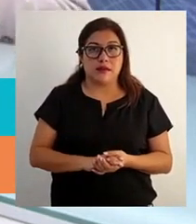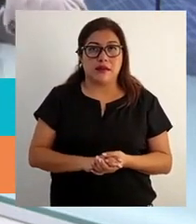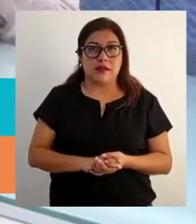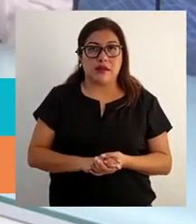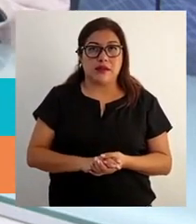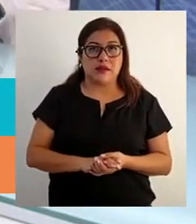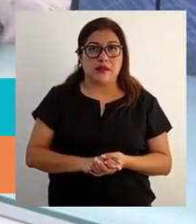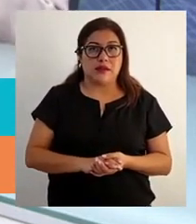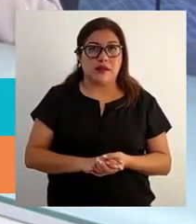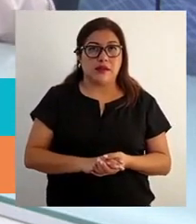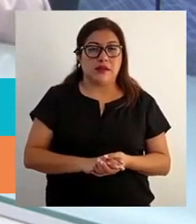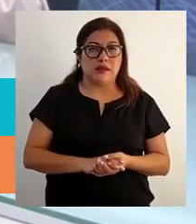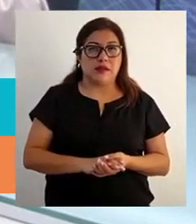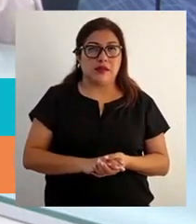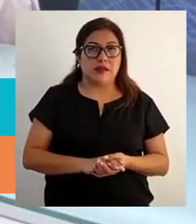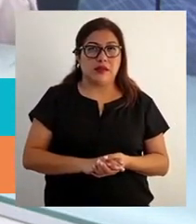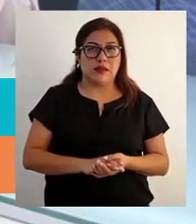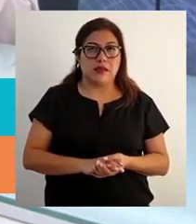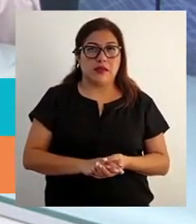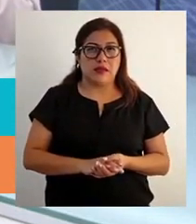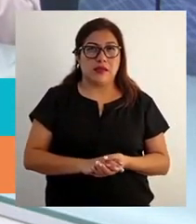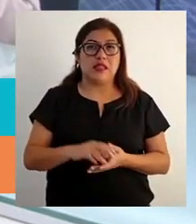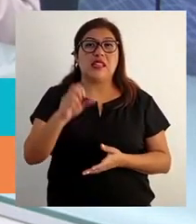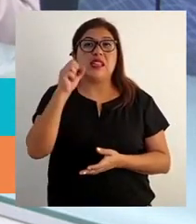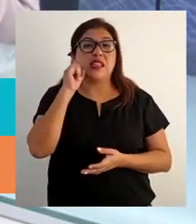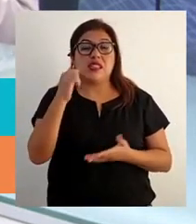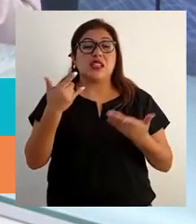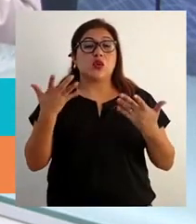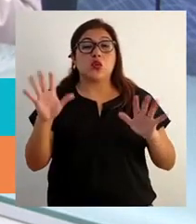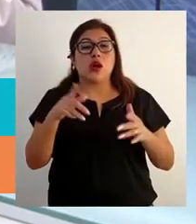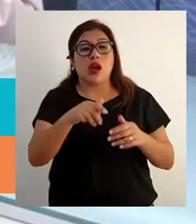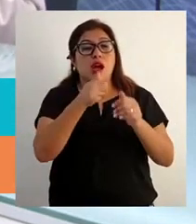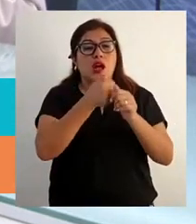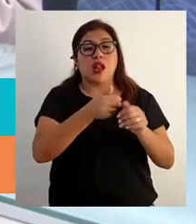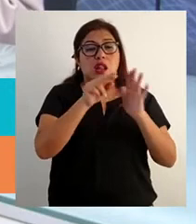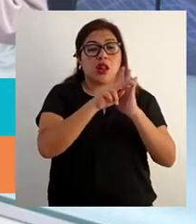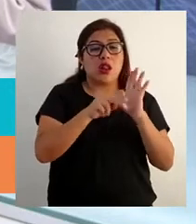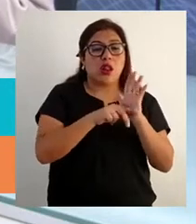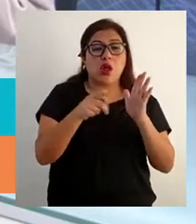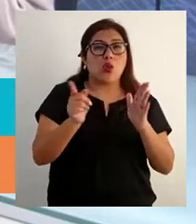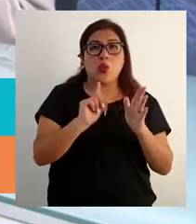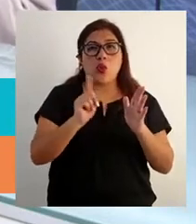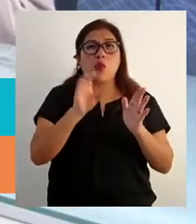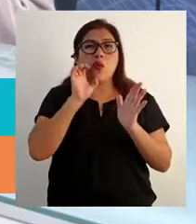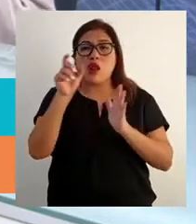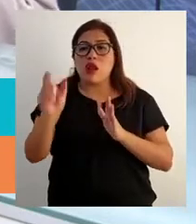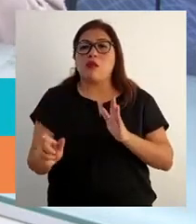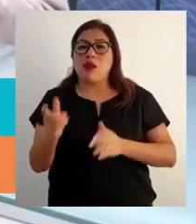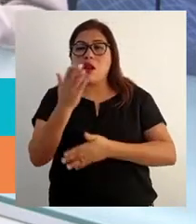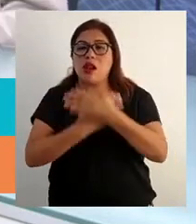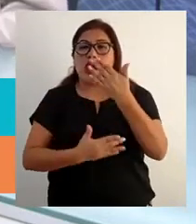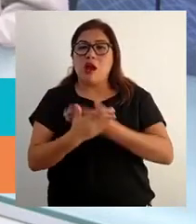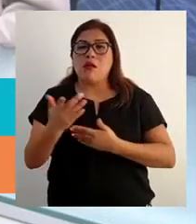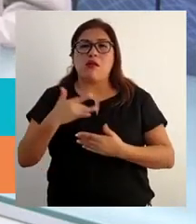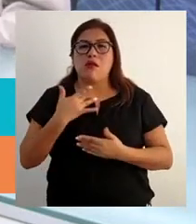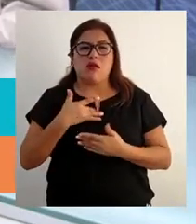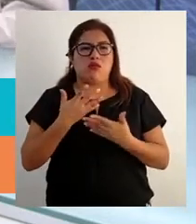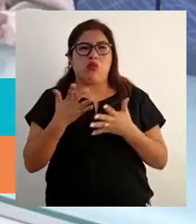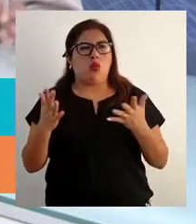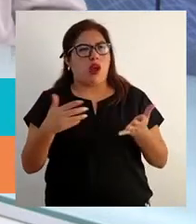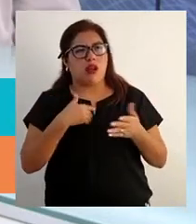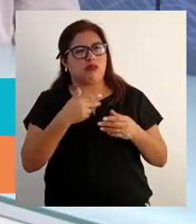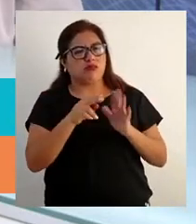¿qué le digo? Si no se da el cumplimiento. El ¿no? cumplimiento, o si la persona con discapacidad no siente que es así.